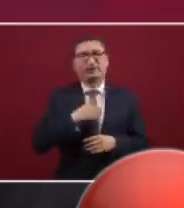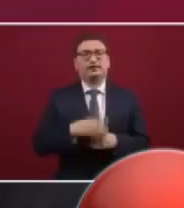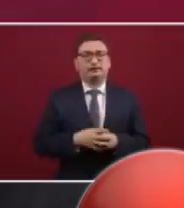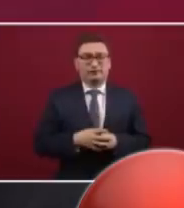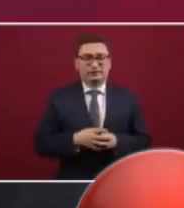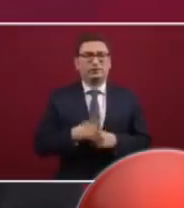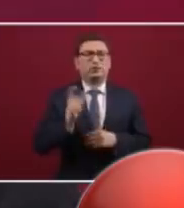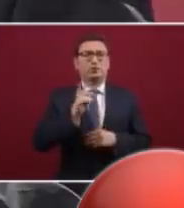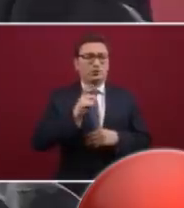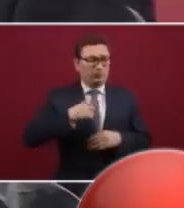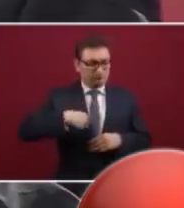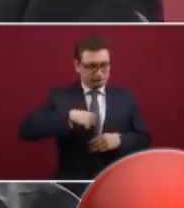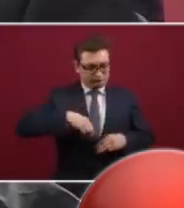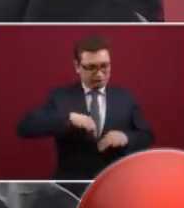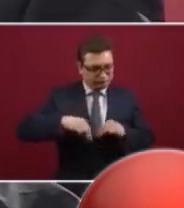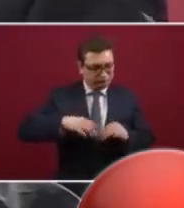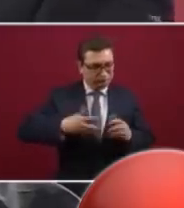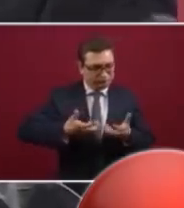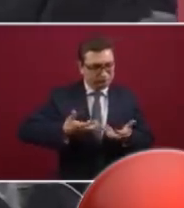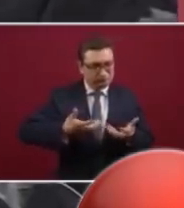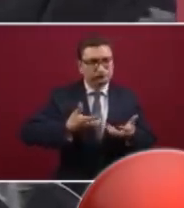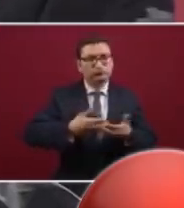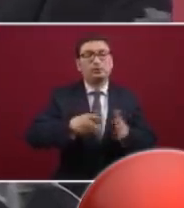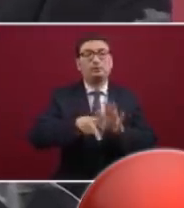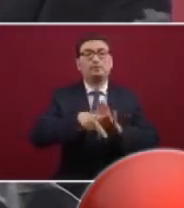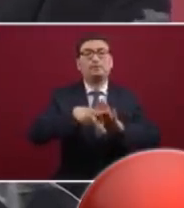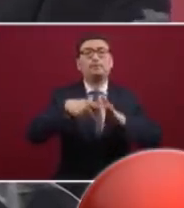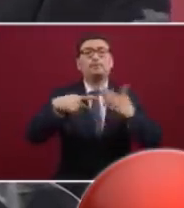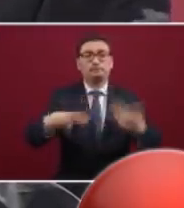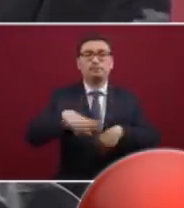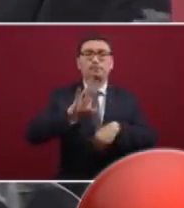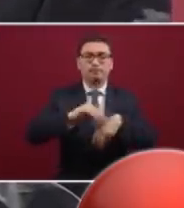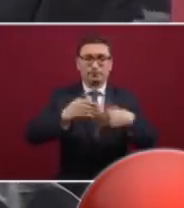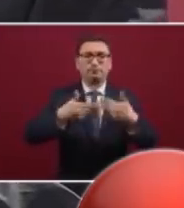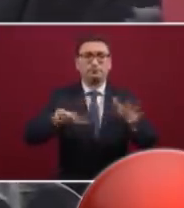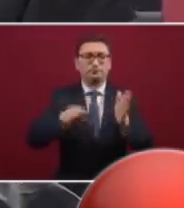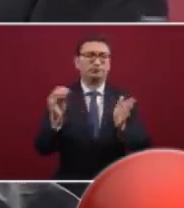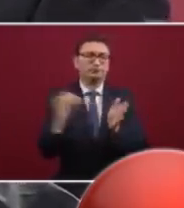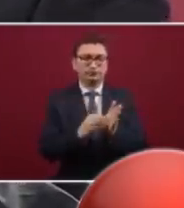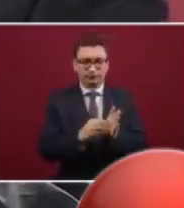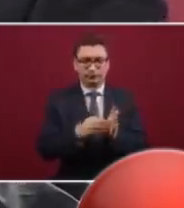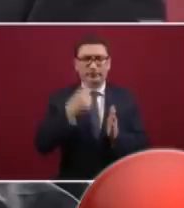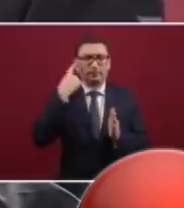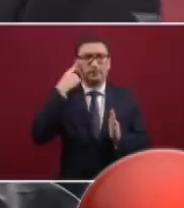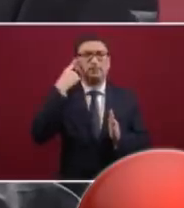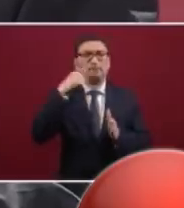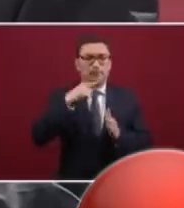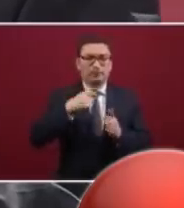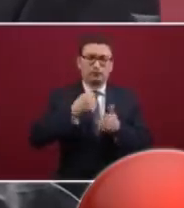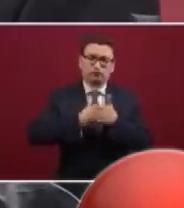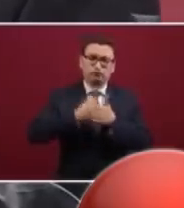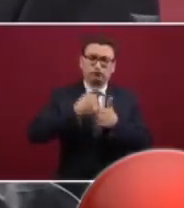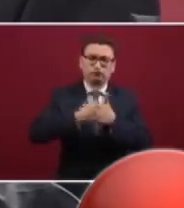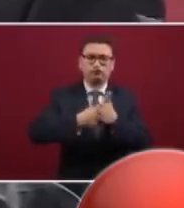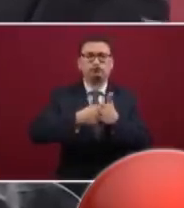del movimiento abrió los espacios para la lucha social